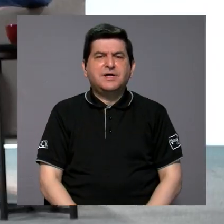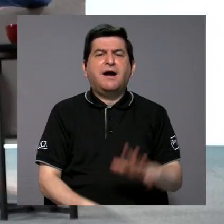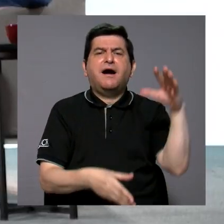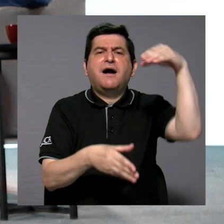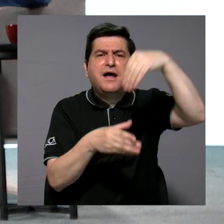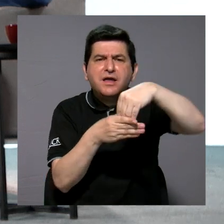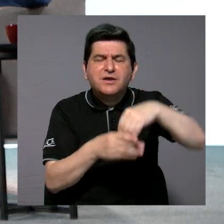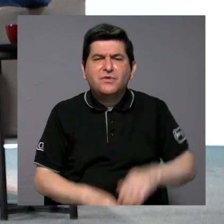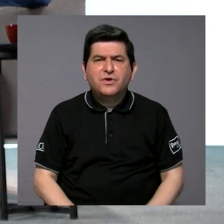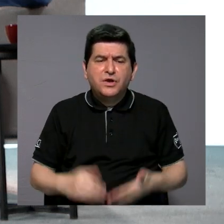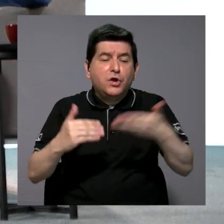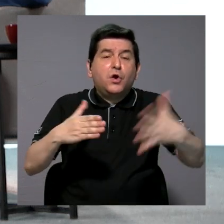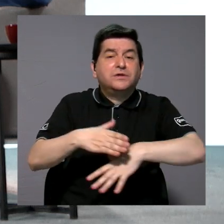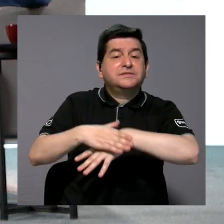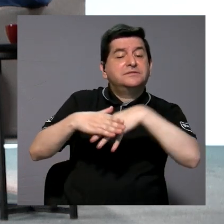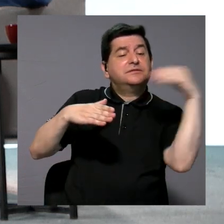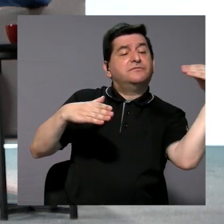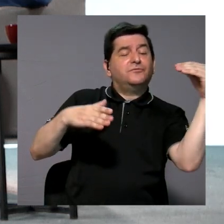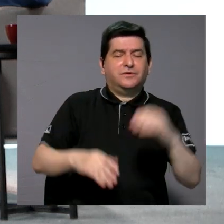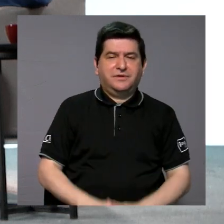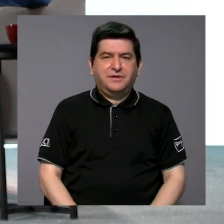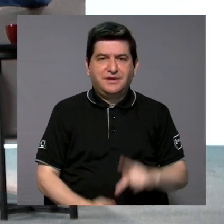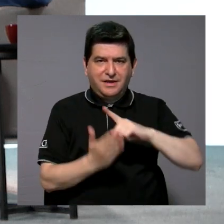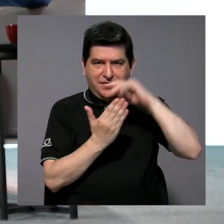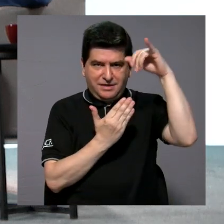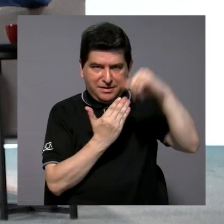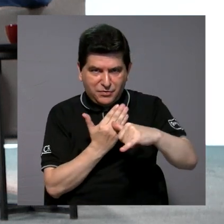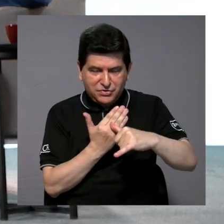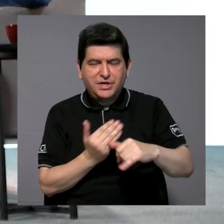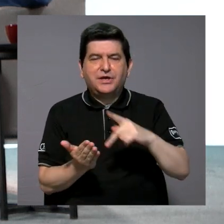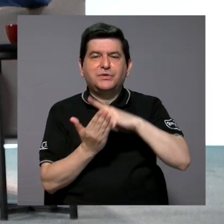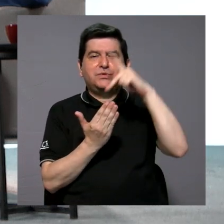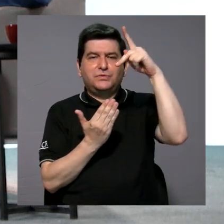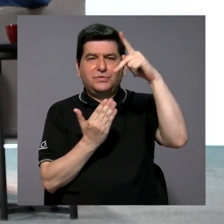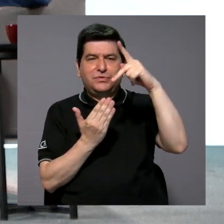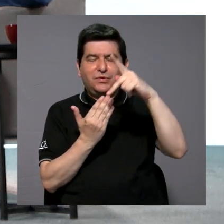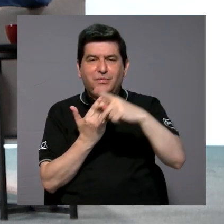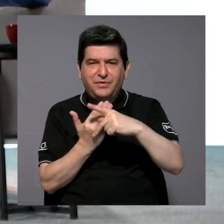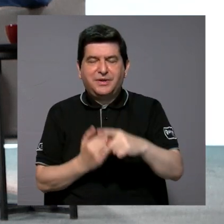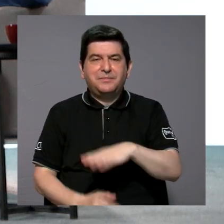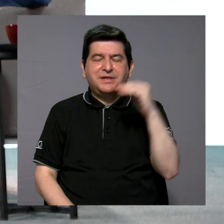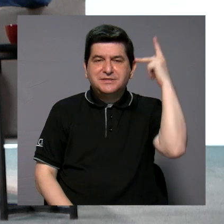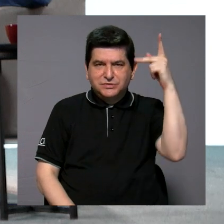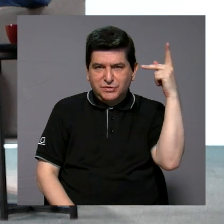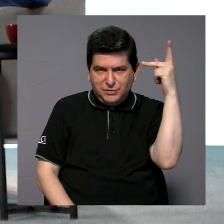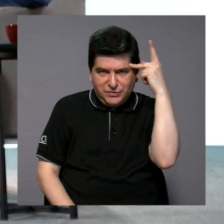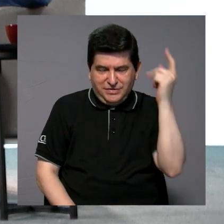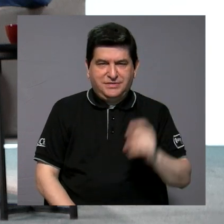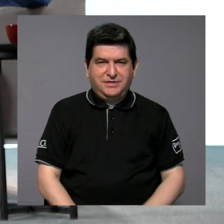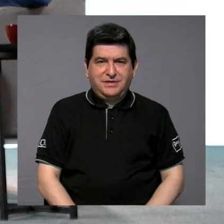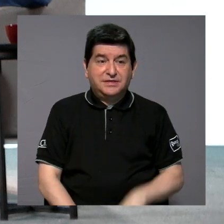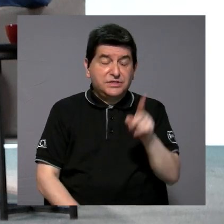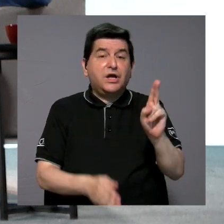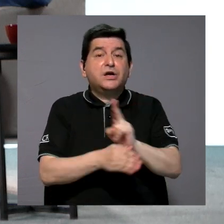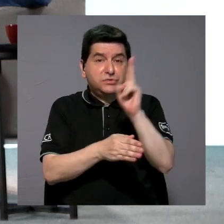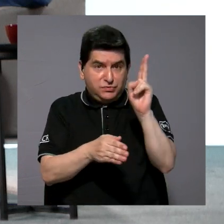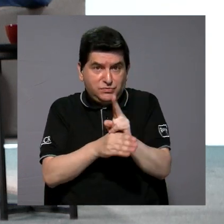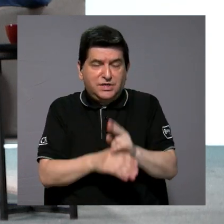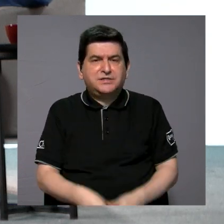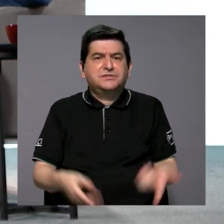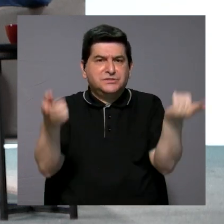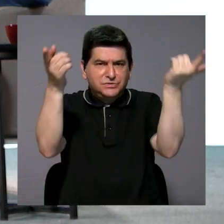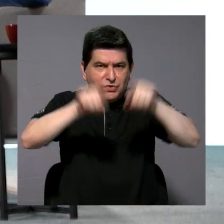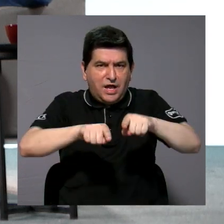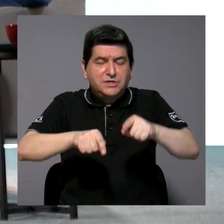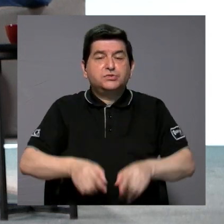incluir externalidades de los proyectos, las políticas y hasta esto se ha usado, por ejemplo, para casos